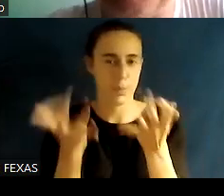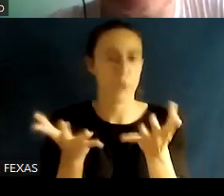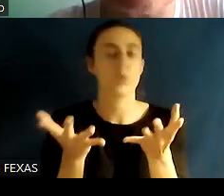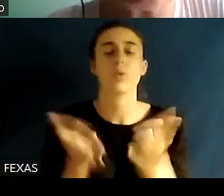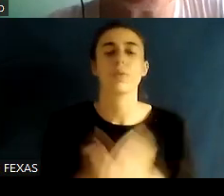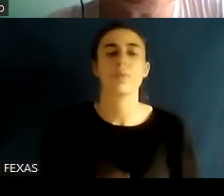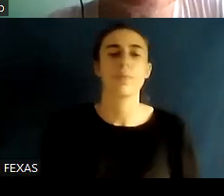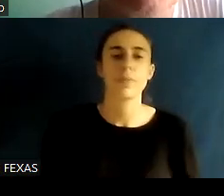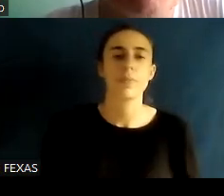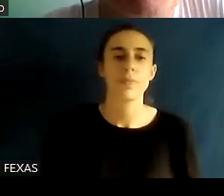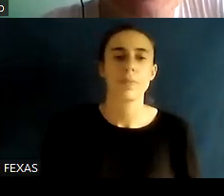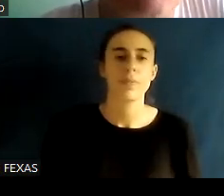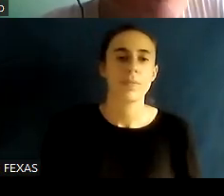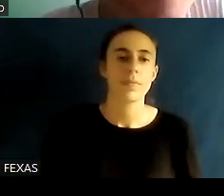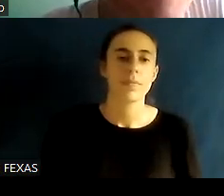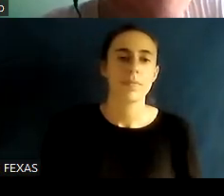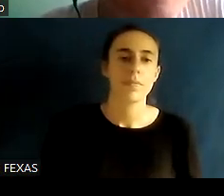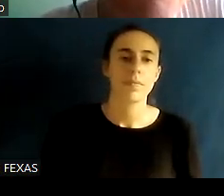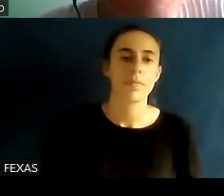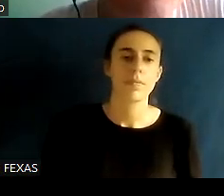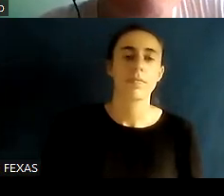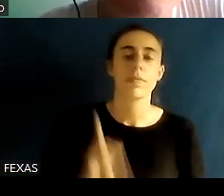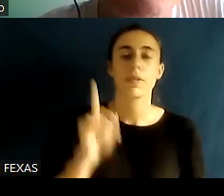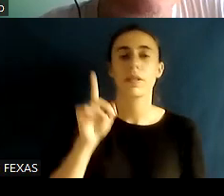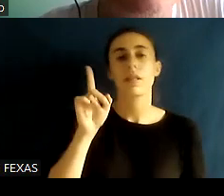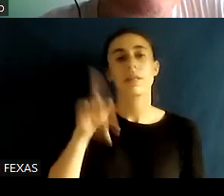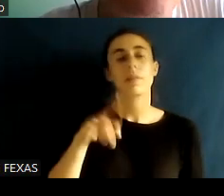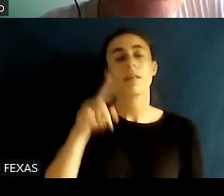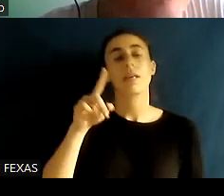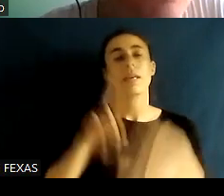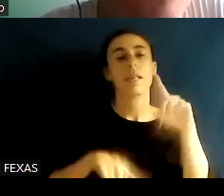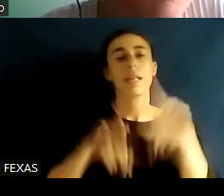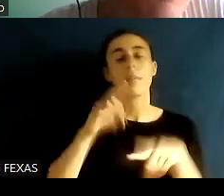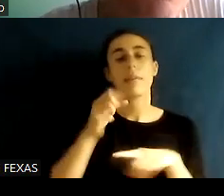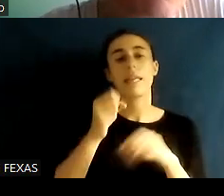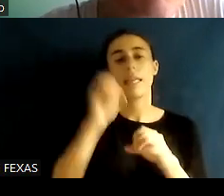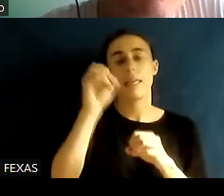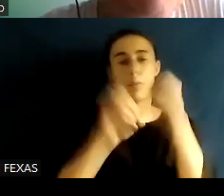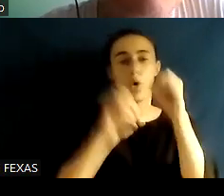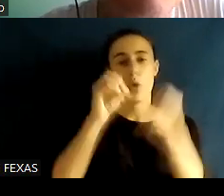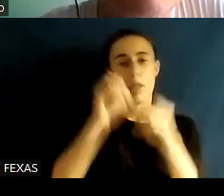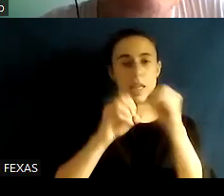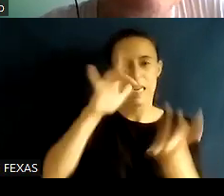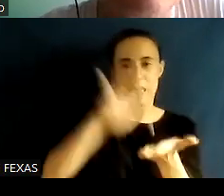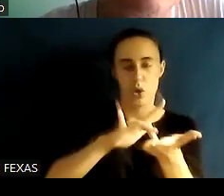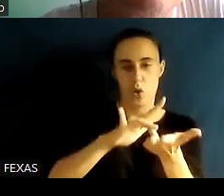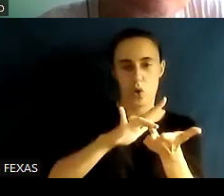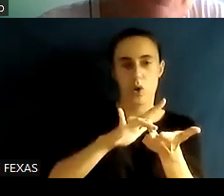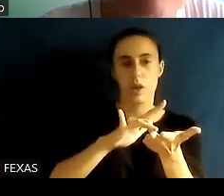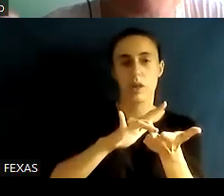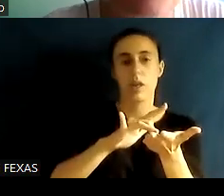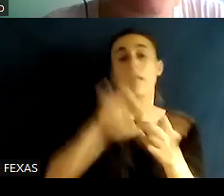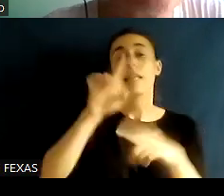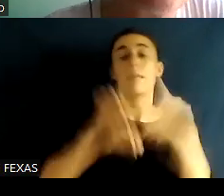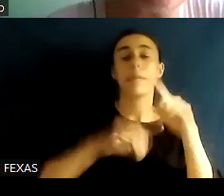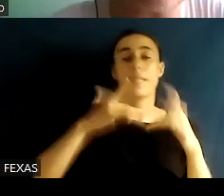depresivo. La frecuencia de aparición depende del grado de los síntomas, pero podemos hablar de